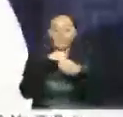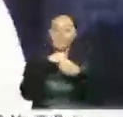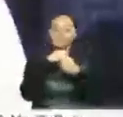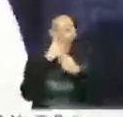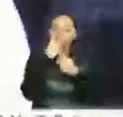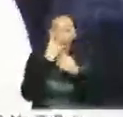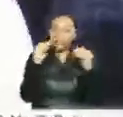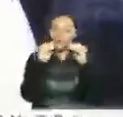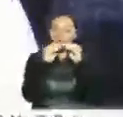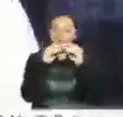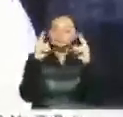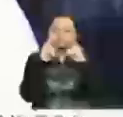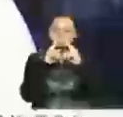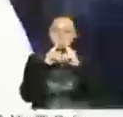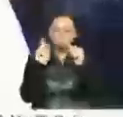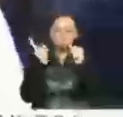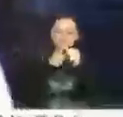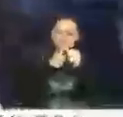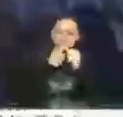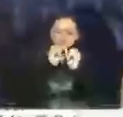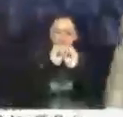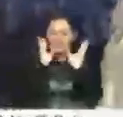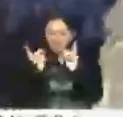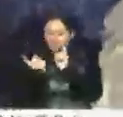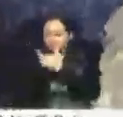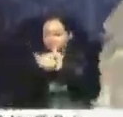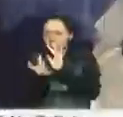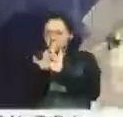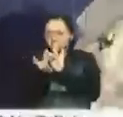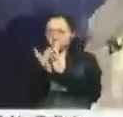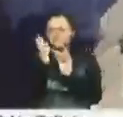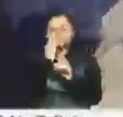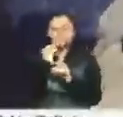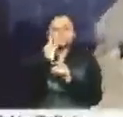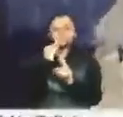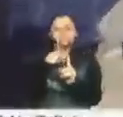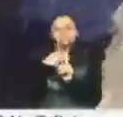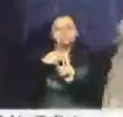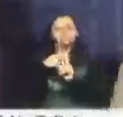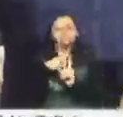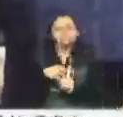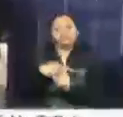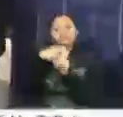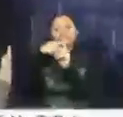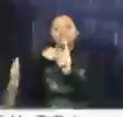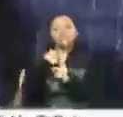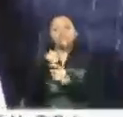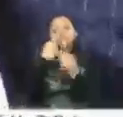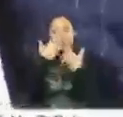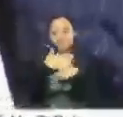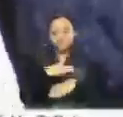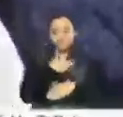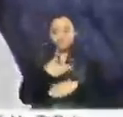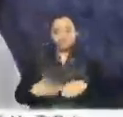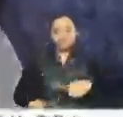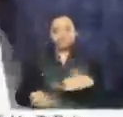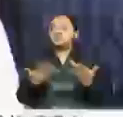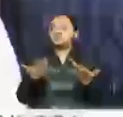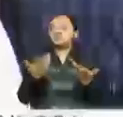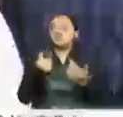permite conocer los problemas de primera mano. Es una experiencia sin igual y es una de las cosas que sigo a extrañar cuando veo la presidencia de la